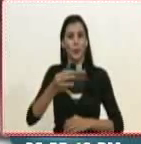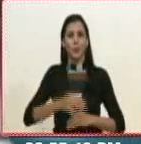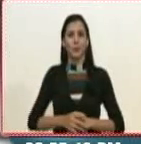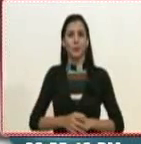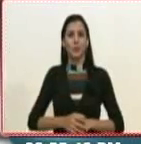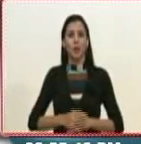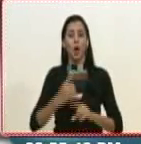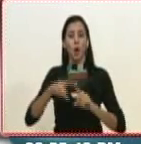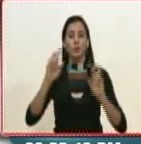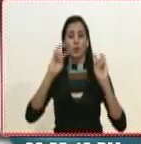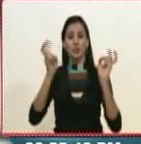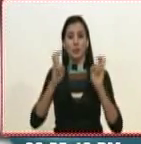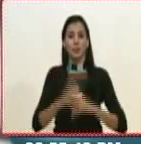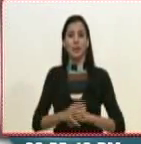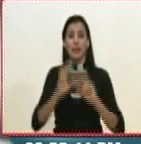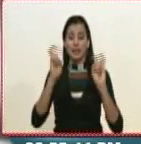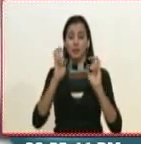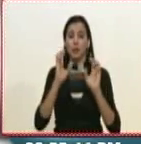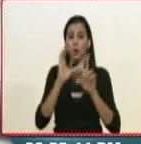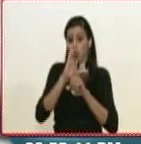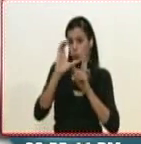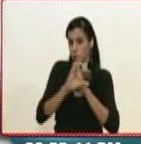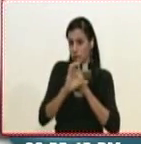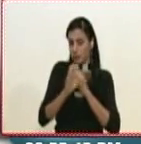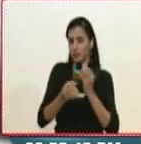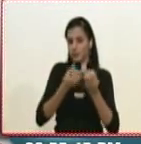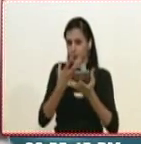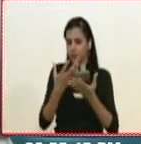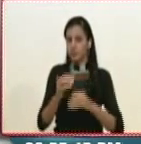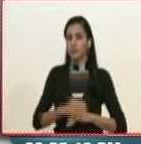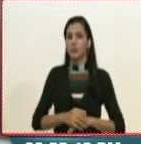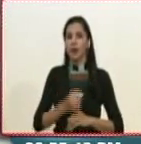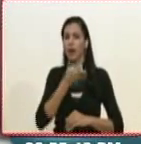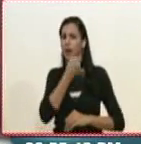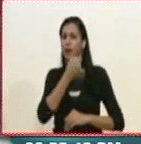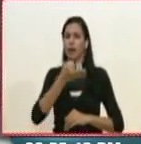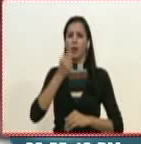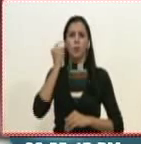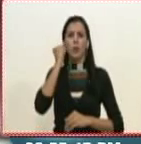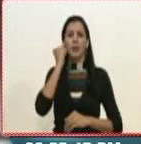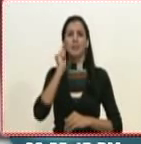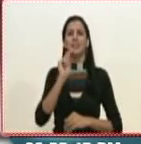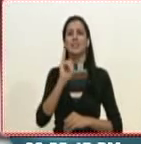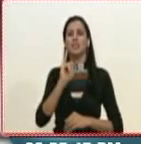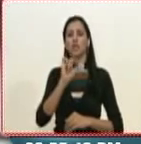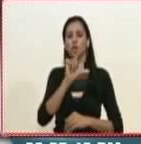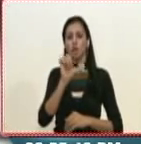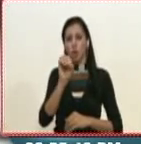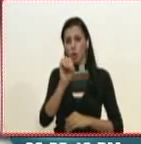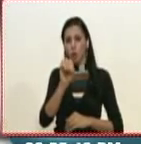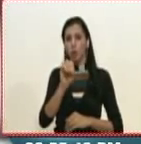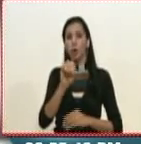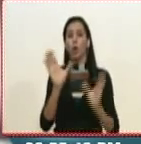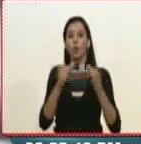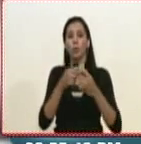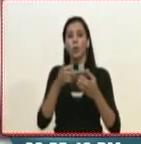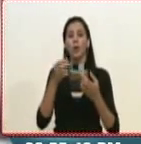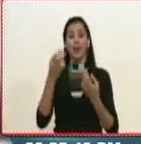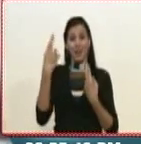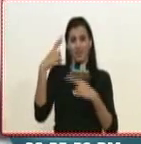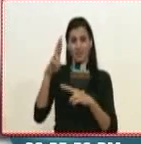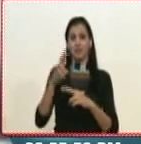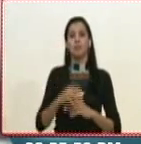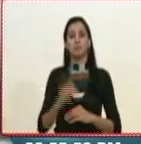Vamos a cambiar de tema porque en materia cultural les comentamos que la cantante Ana Tijoux y el grupo Rebel Díaz se encuentran en nuestro país